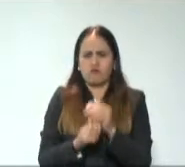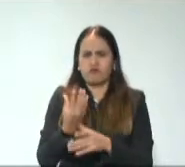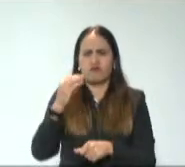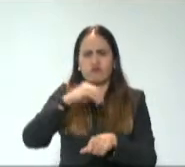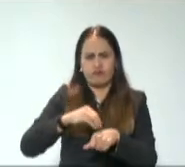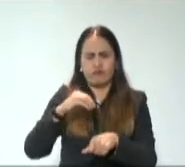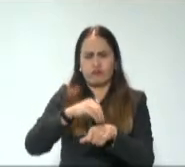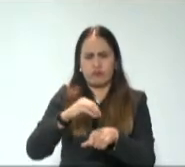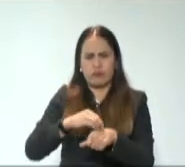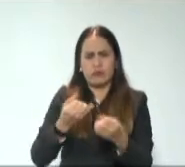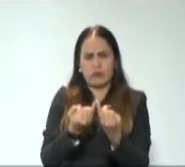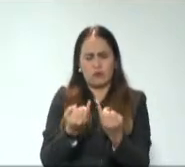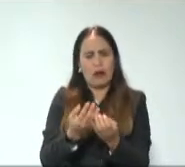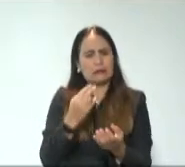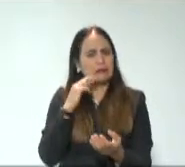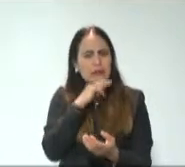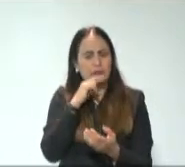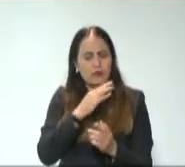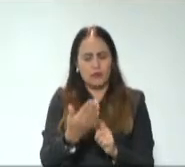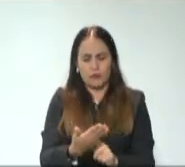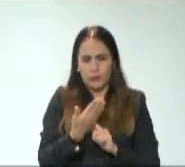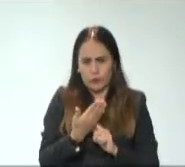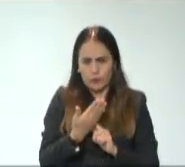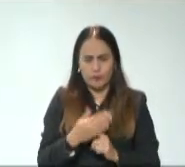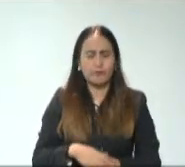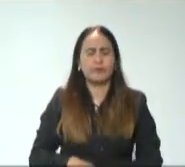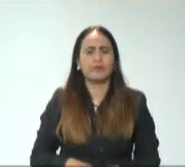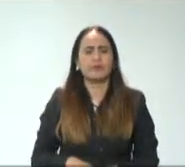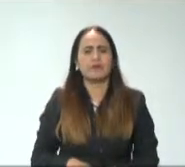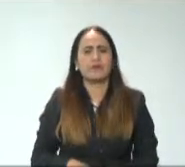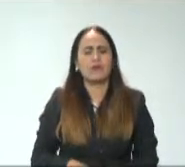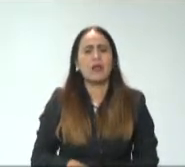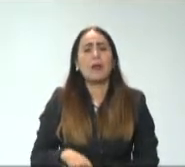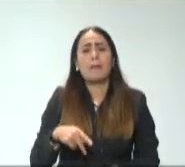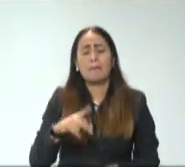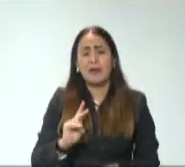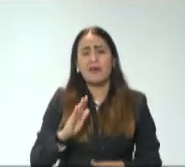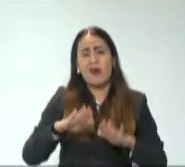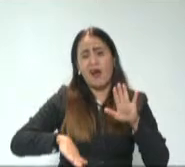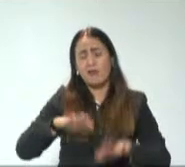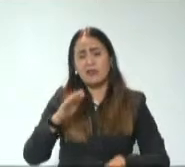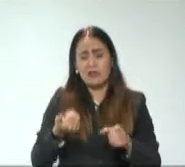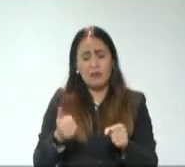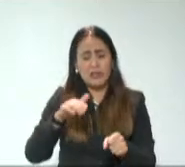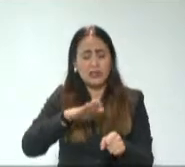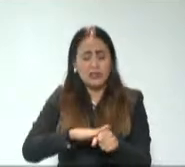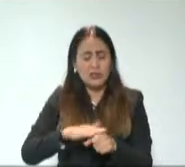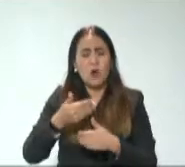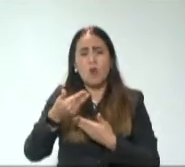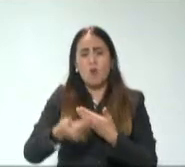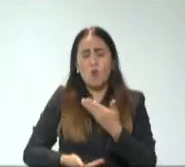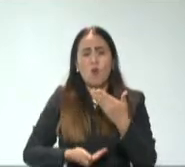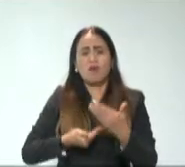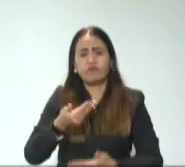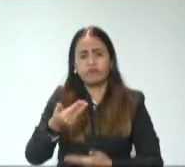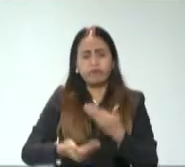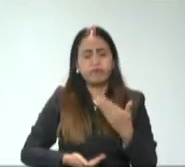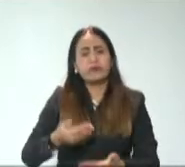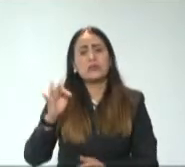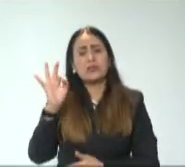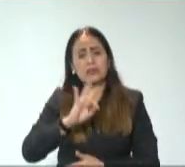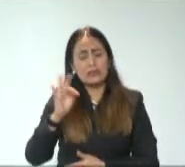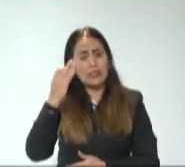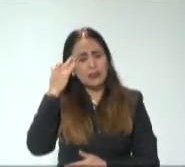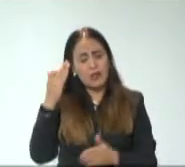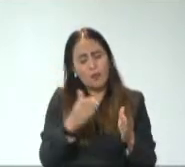mano en los dos escenarios los procedimientos son los que a veces administrativamente nos llevan a poder cubrir en